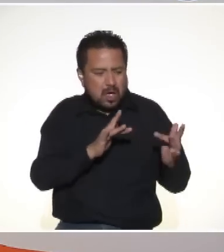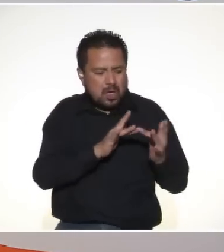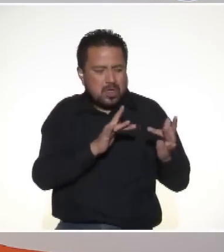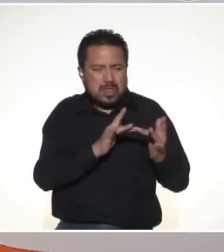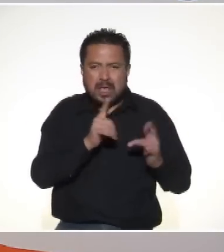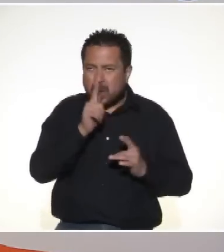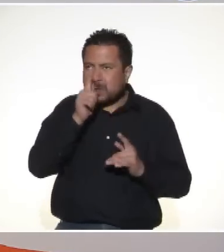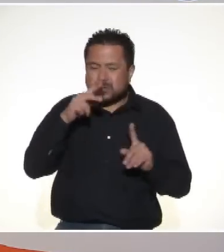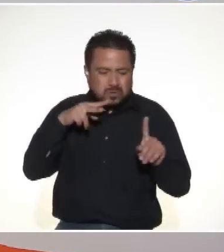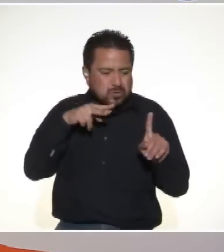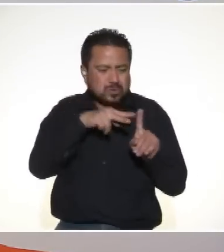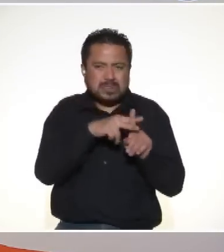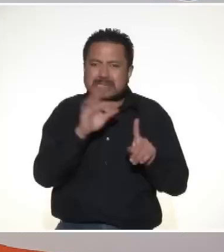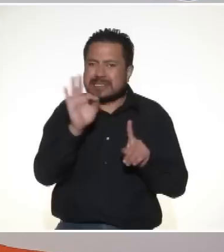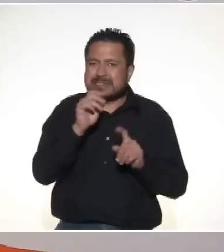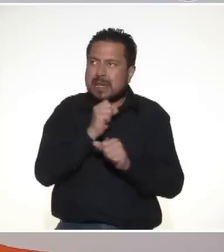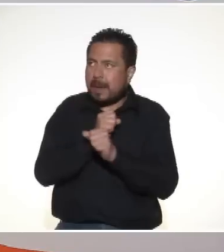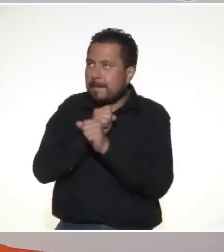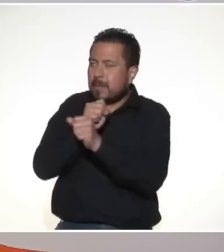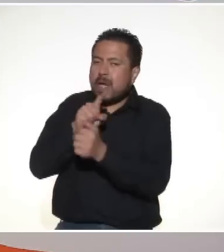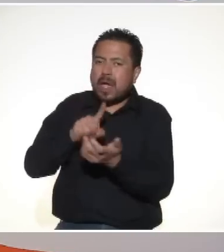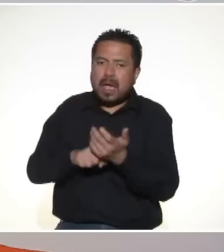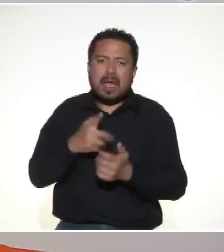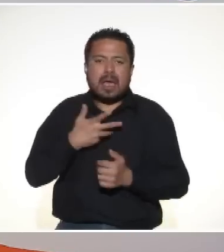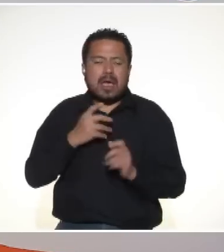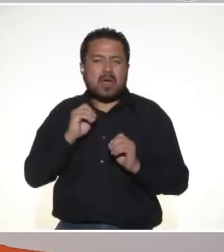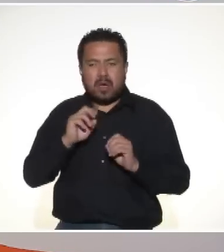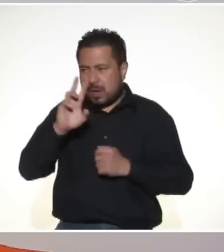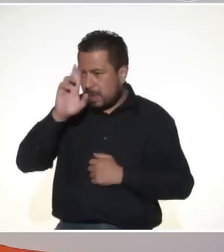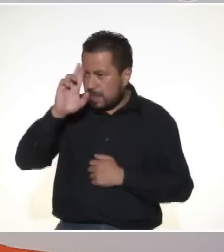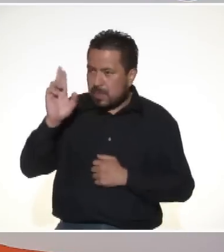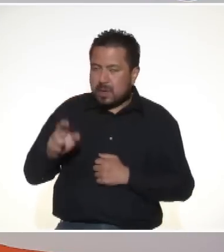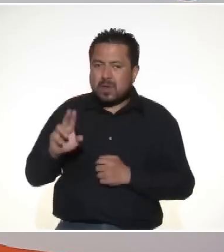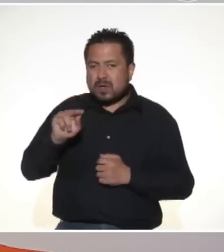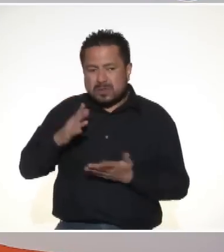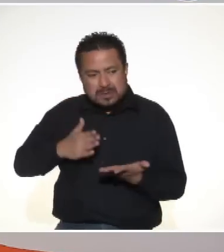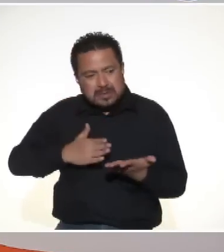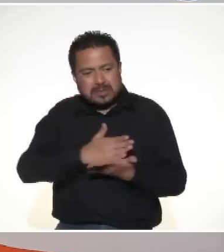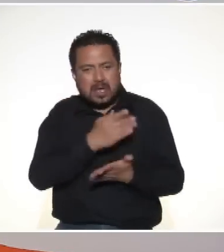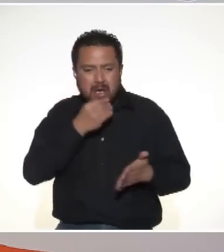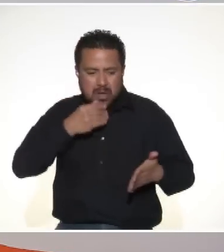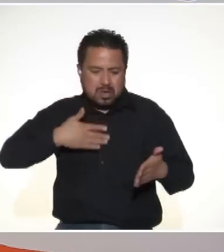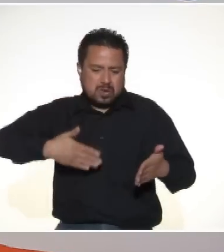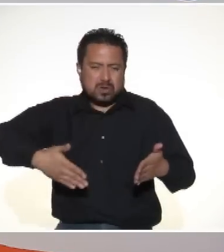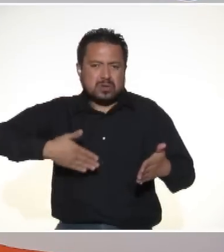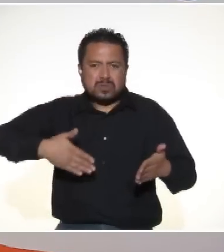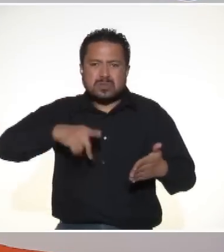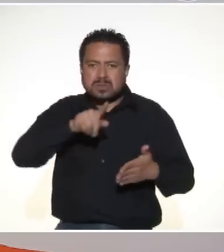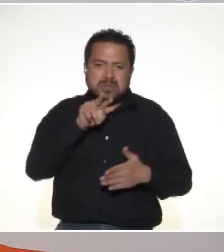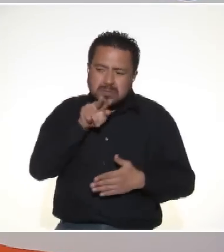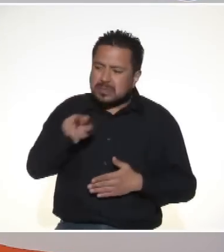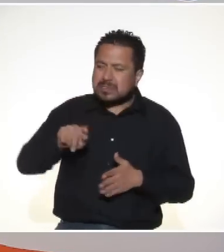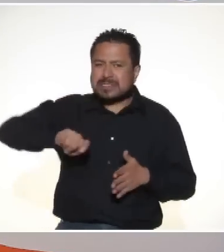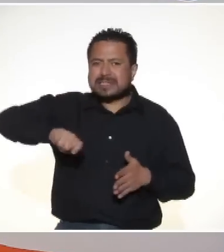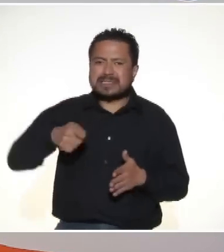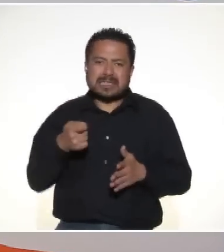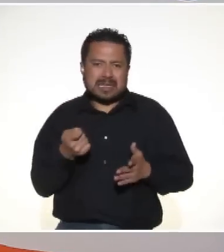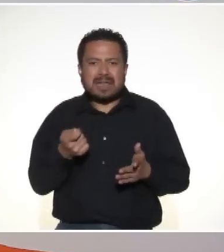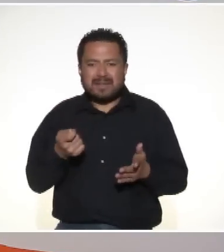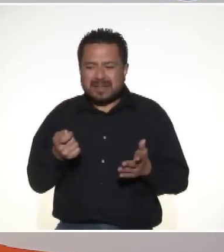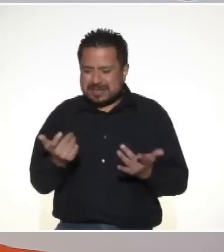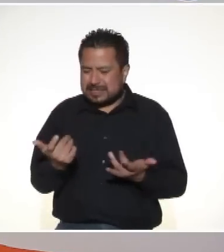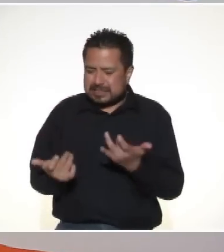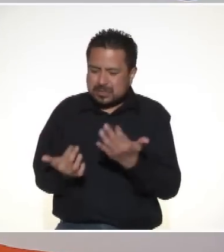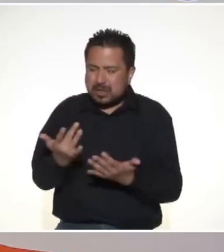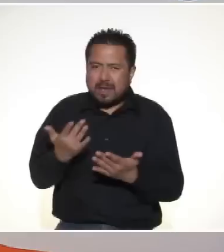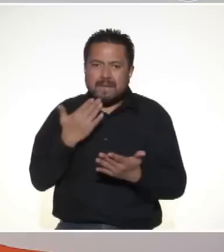de luz, que a lo mejor tuvieran una protección, cuidar o prohibir que no se acerquen a lo que es la cocina, verificar que las llaves de la estufa se encuentren